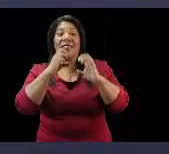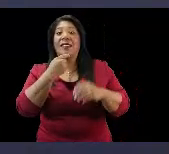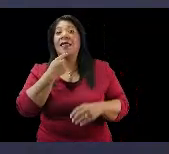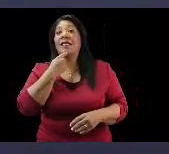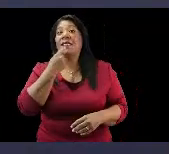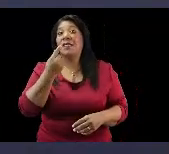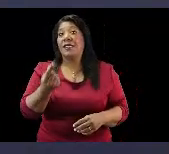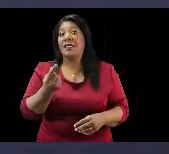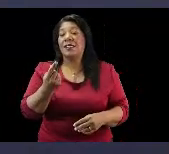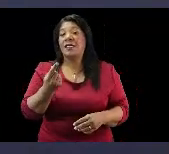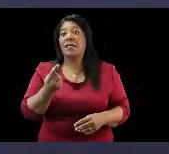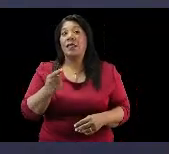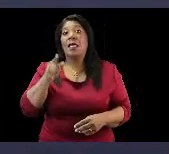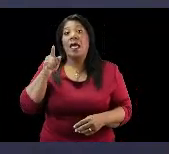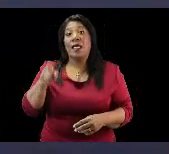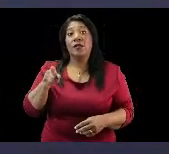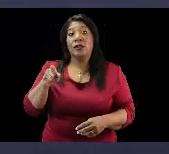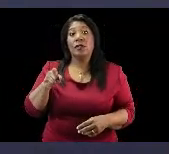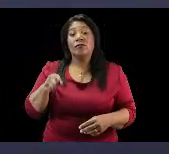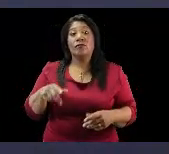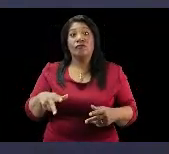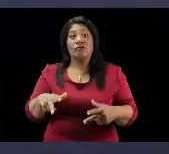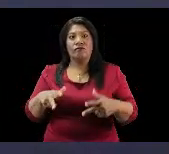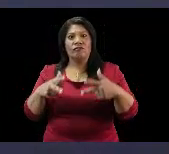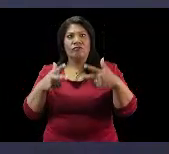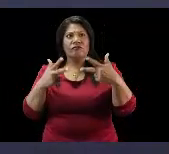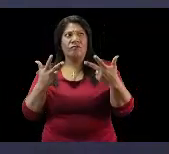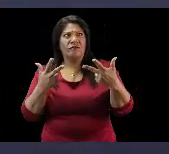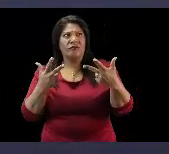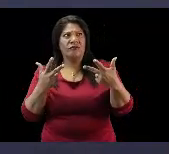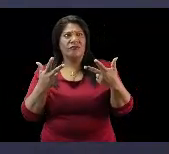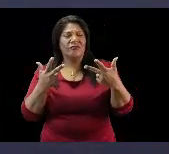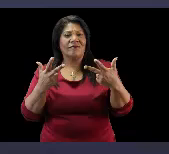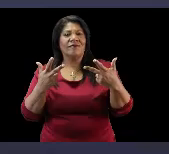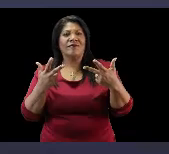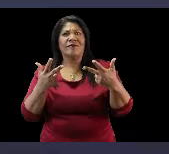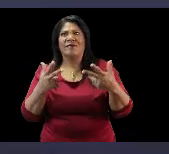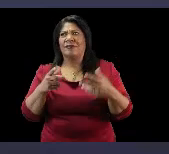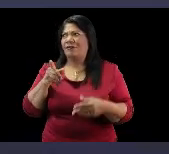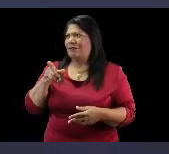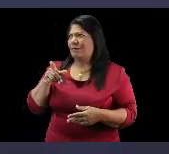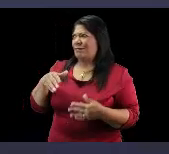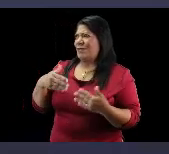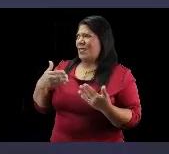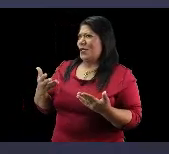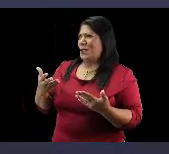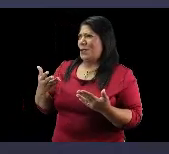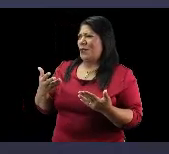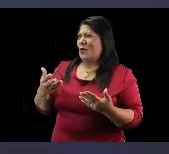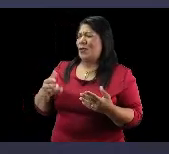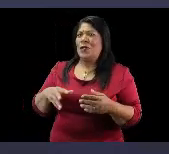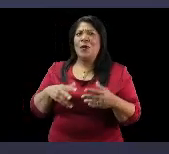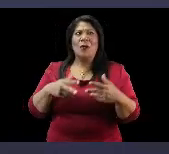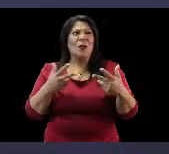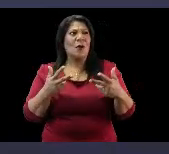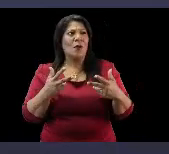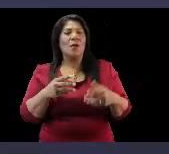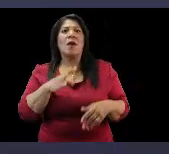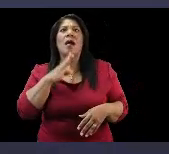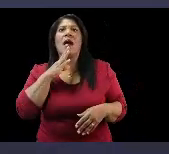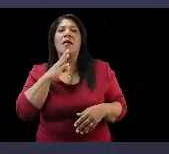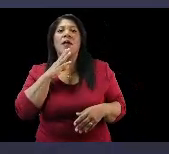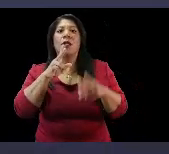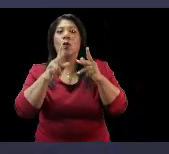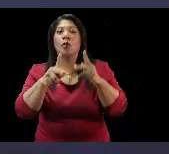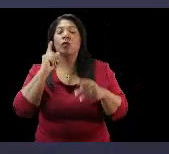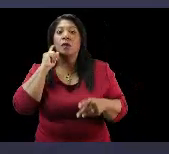me comentabas de que te habían hecho una llamada y yo le pregunté, me dice, no, que estaba hablando